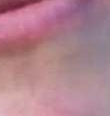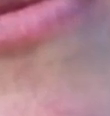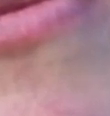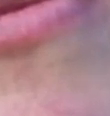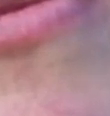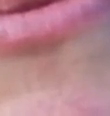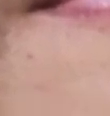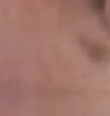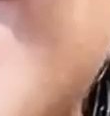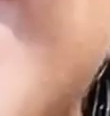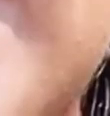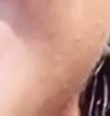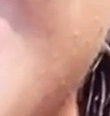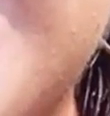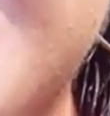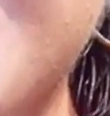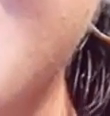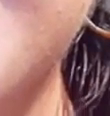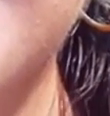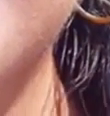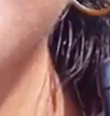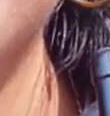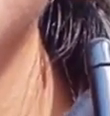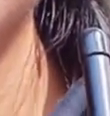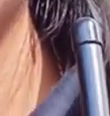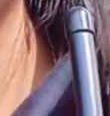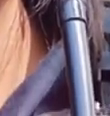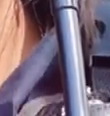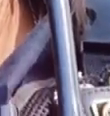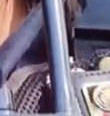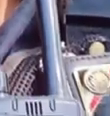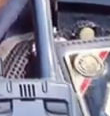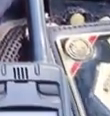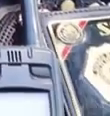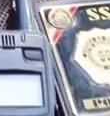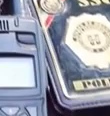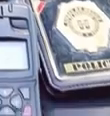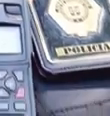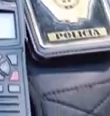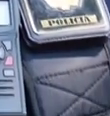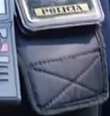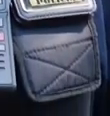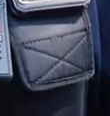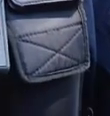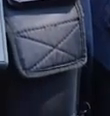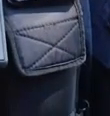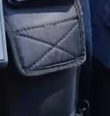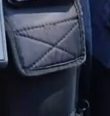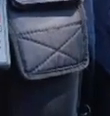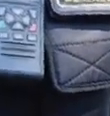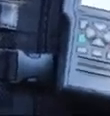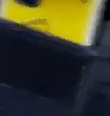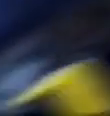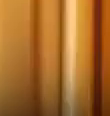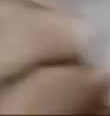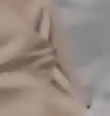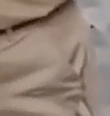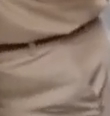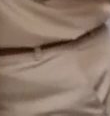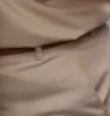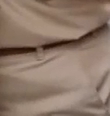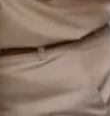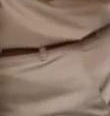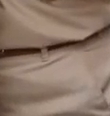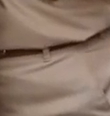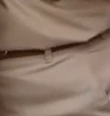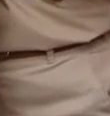feminista y su contribución a la transformación social, a la